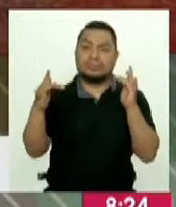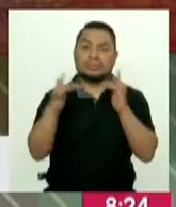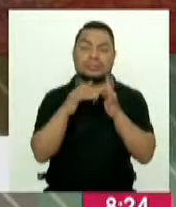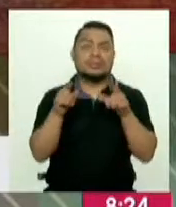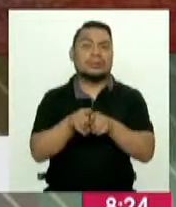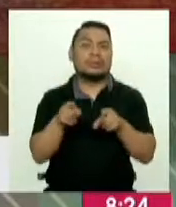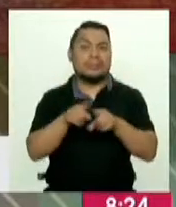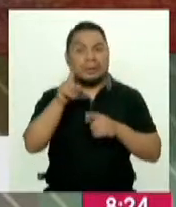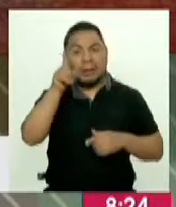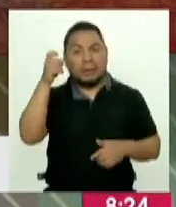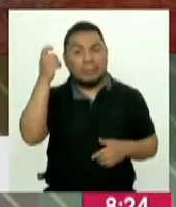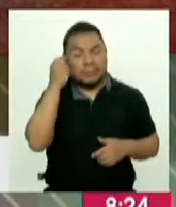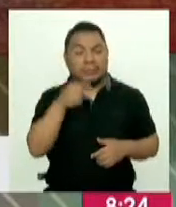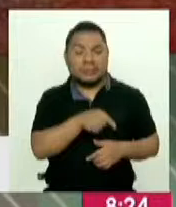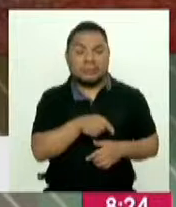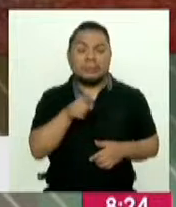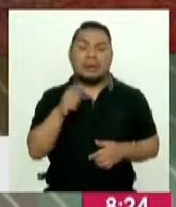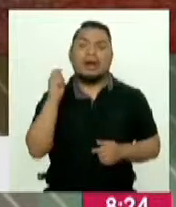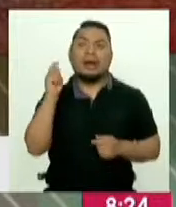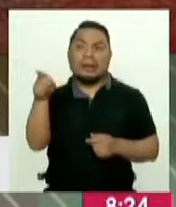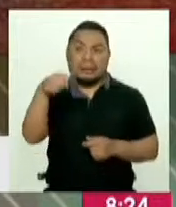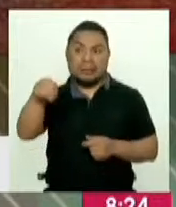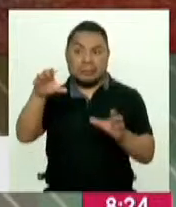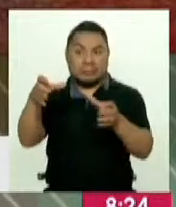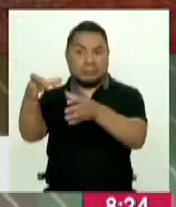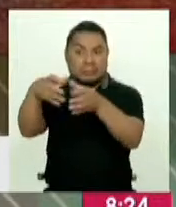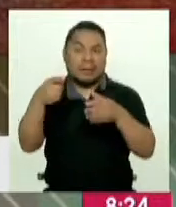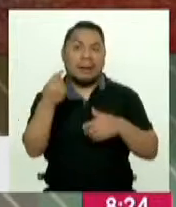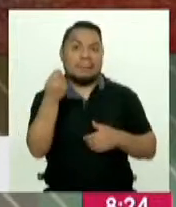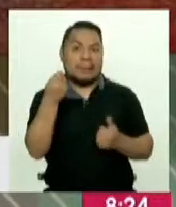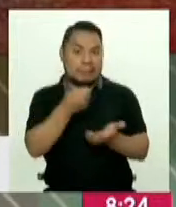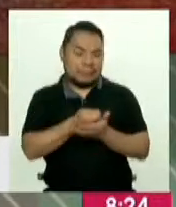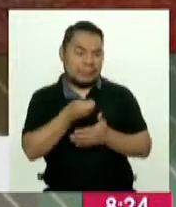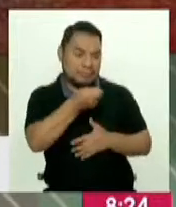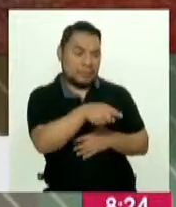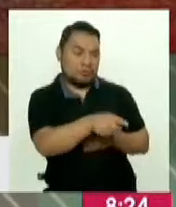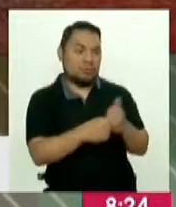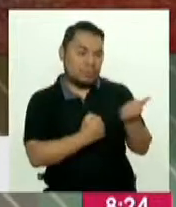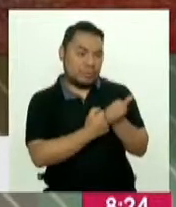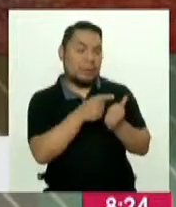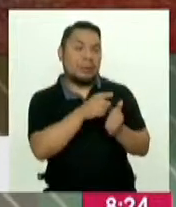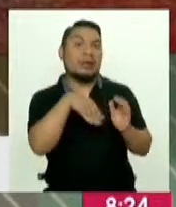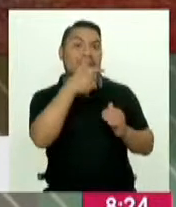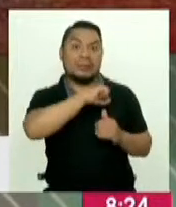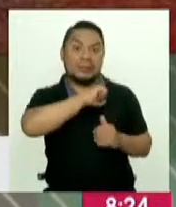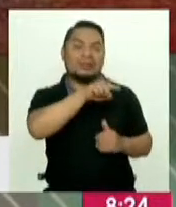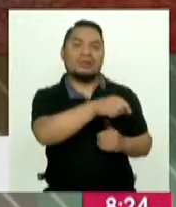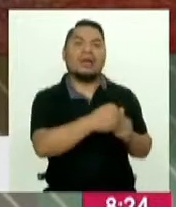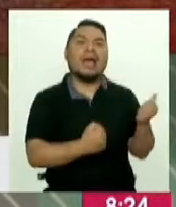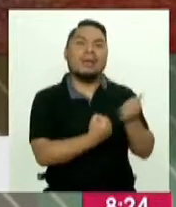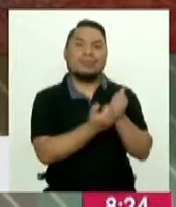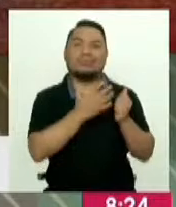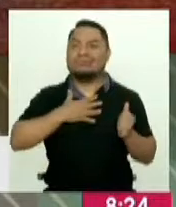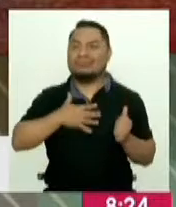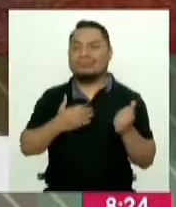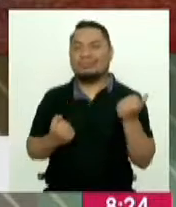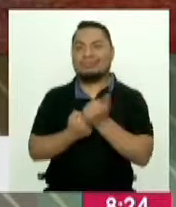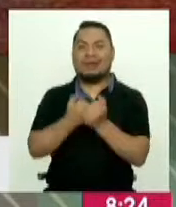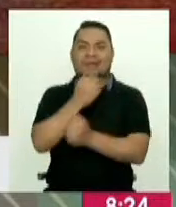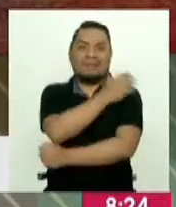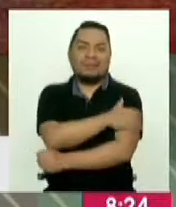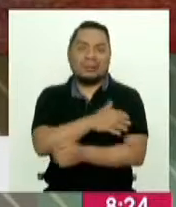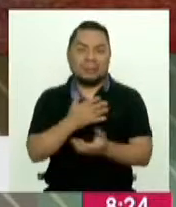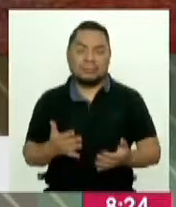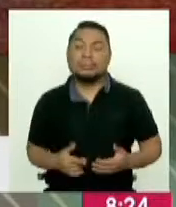influyen en la política, donan dinero a la política, ponen candidaturas. Y eso es no solamente la degradación de la política, sino